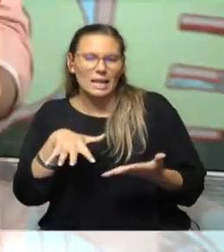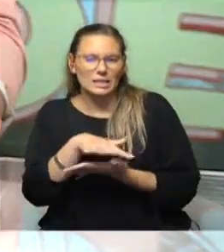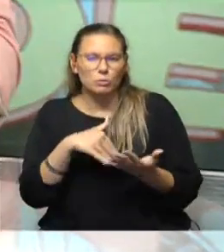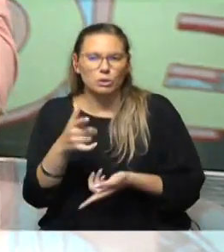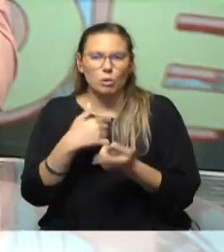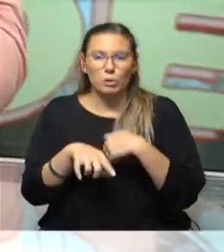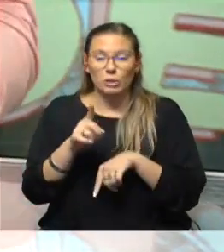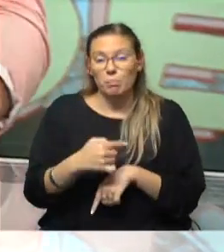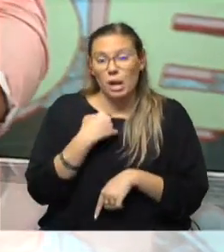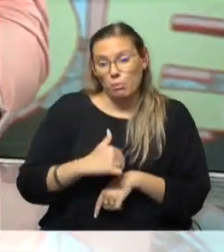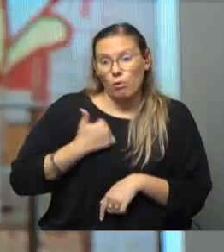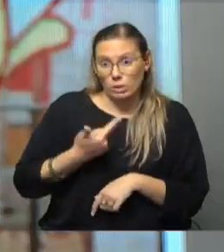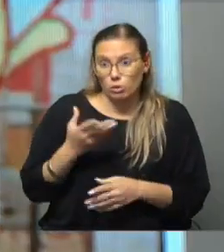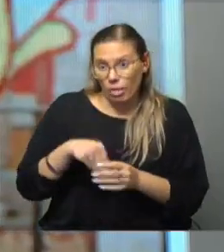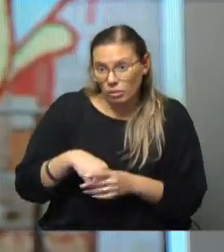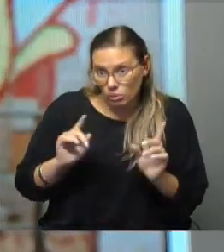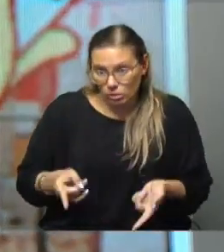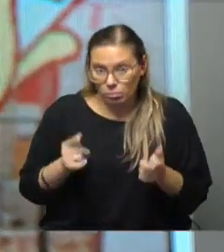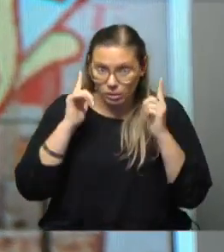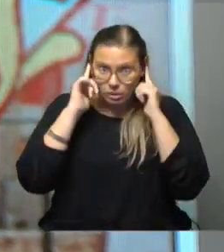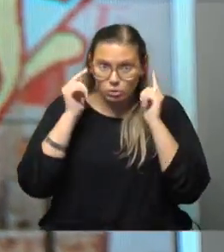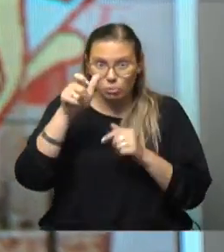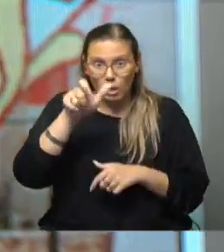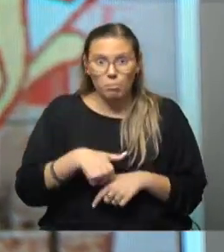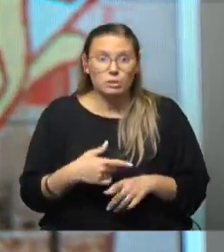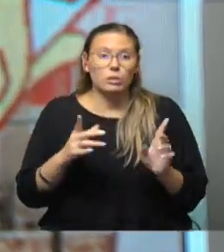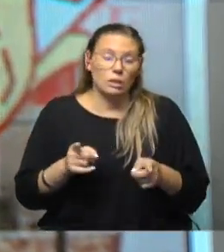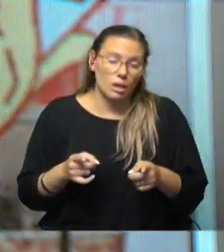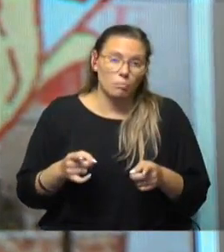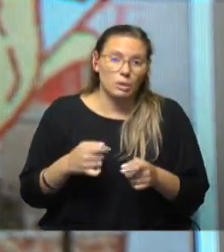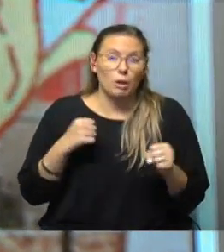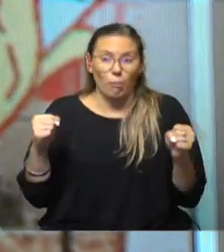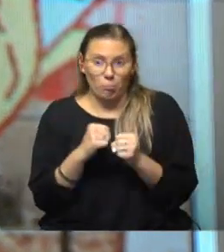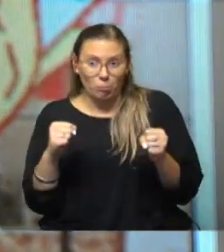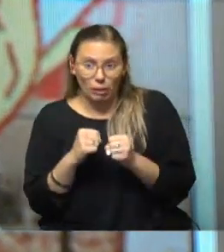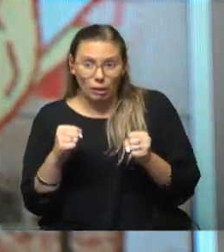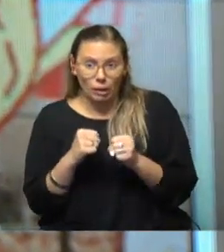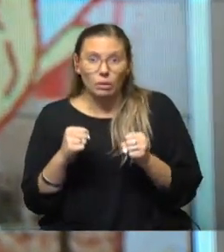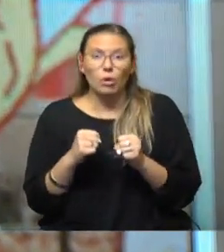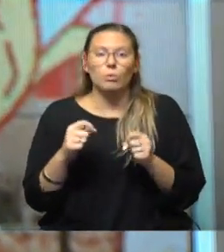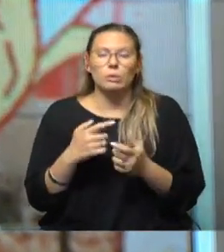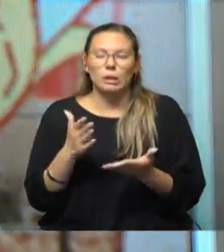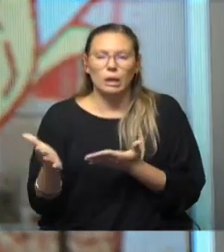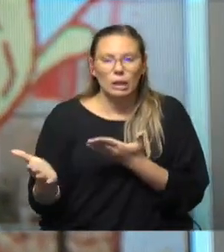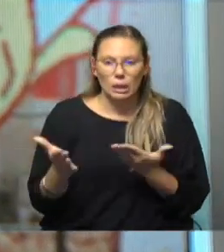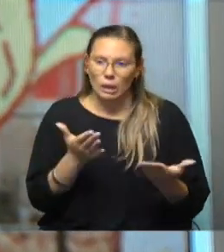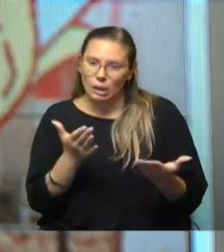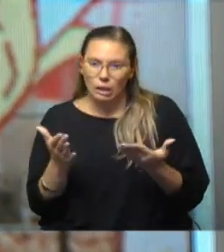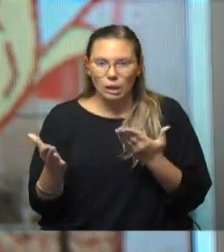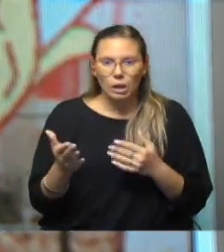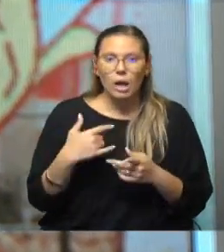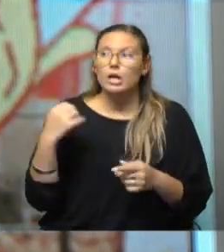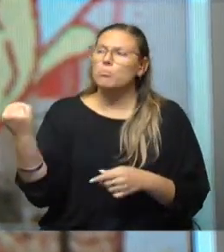también usarlo? Yo soy parte de eso, claro. Soy un miserable más, tengo mi ego, digamos, ¿no? Uno oscila entre, entre decir